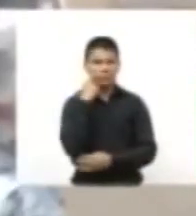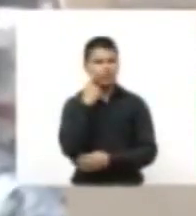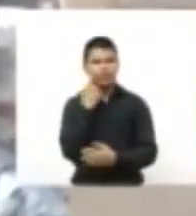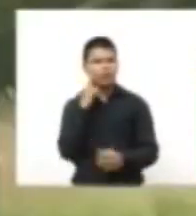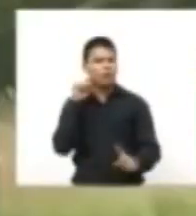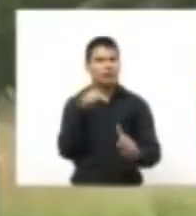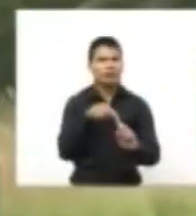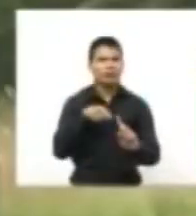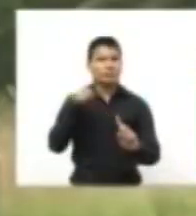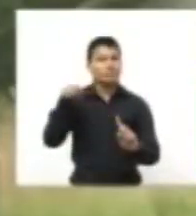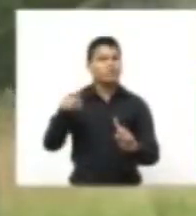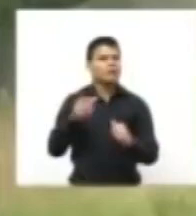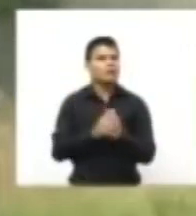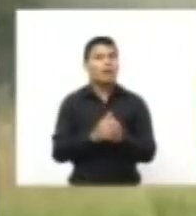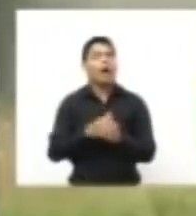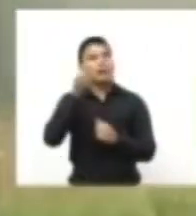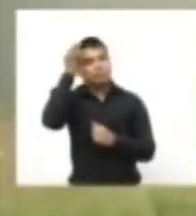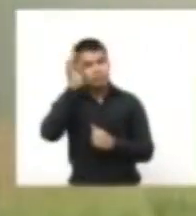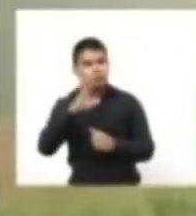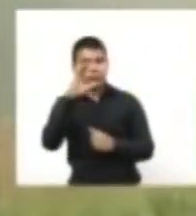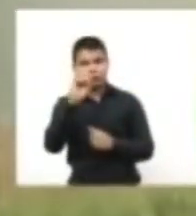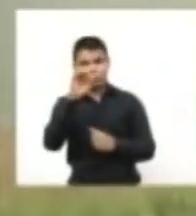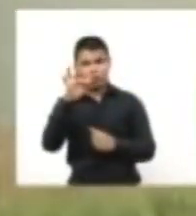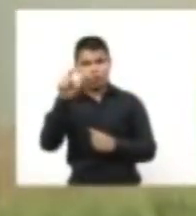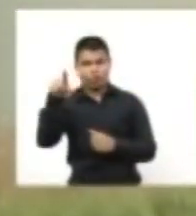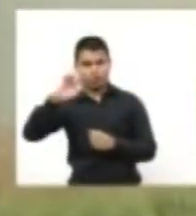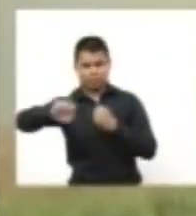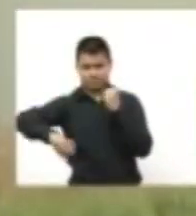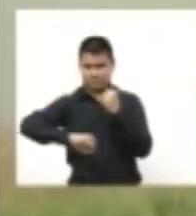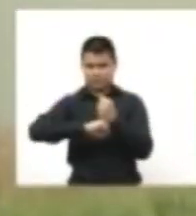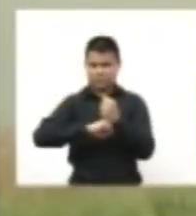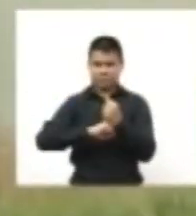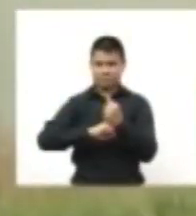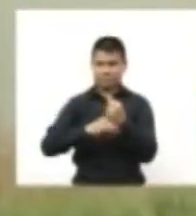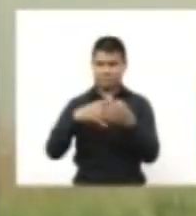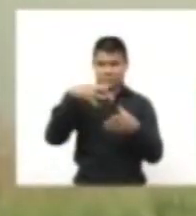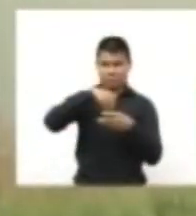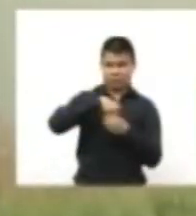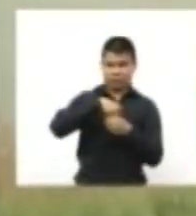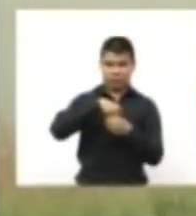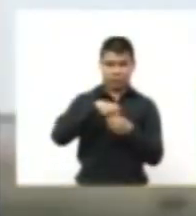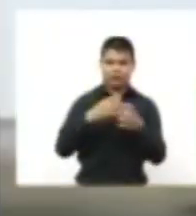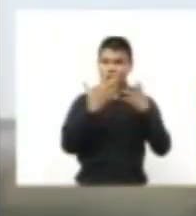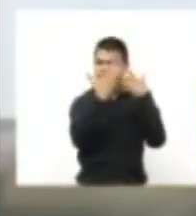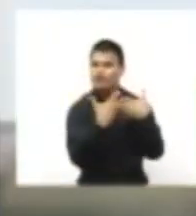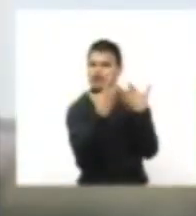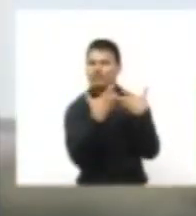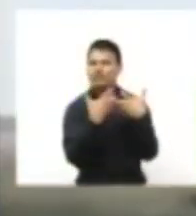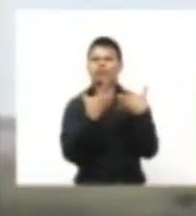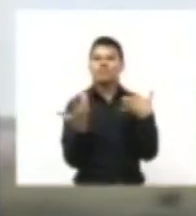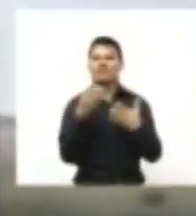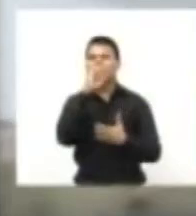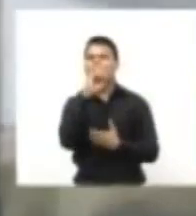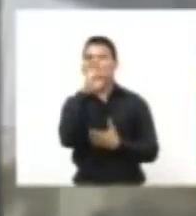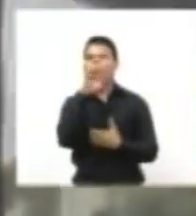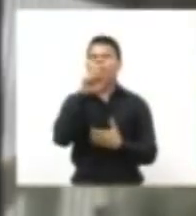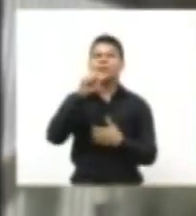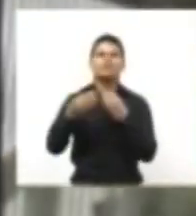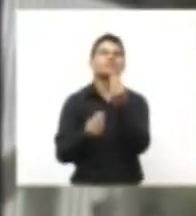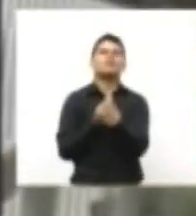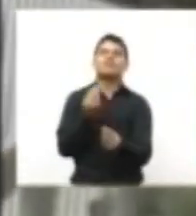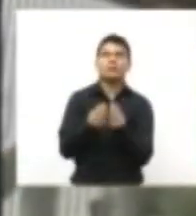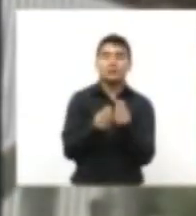criminal en Colombia. Sin embargo, la OTAN no cumple esas funciones. Contextualicemos. La